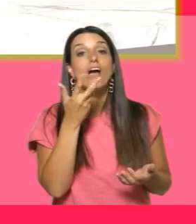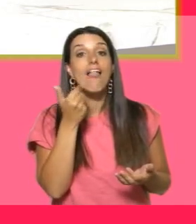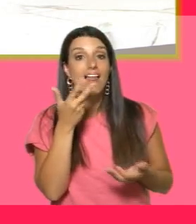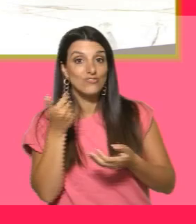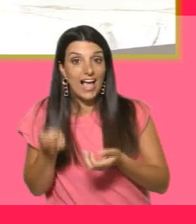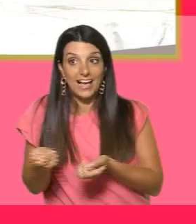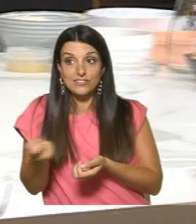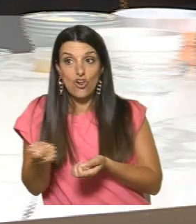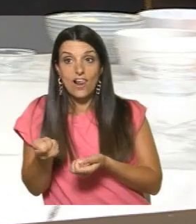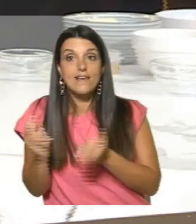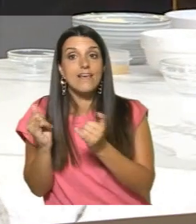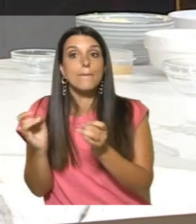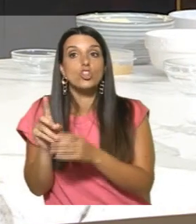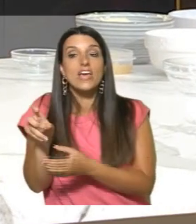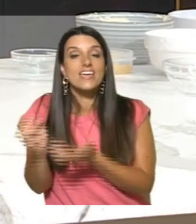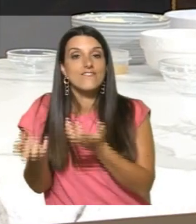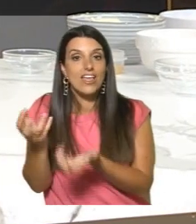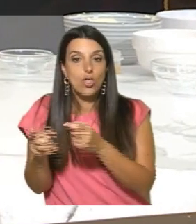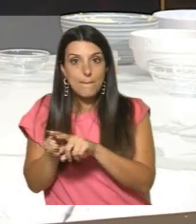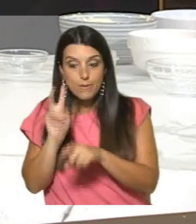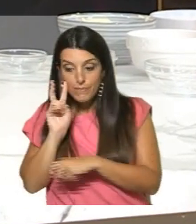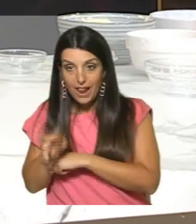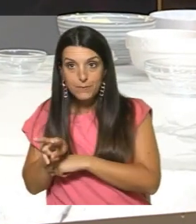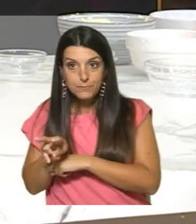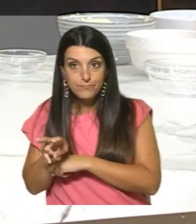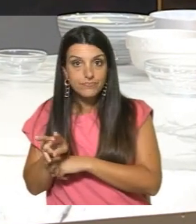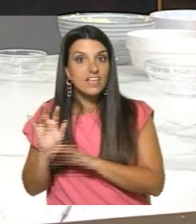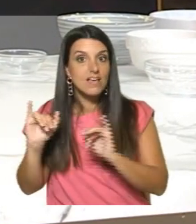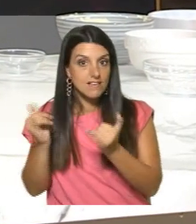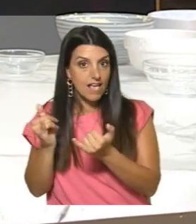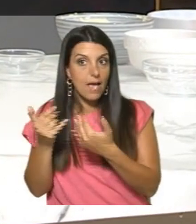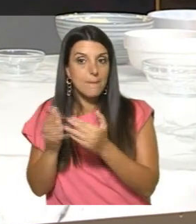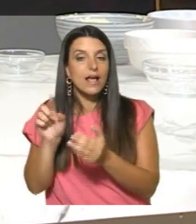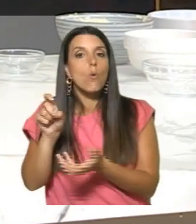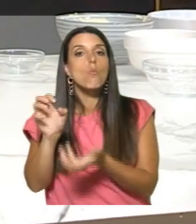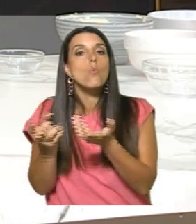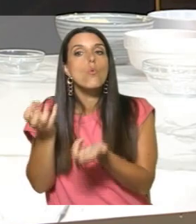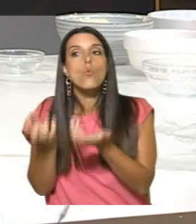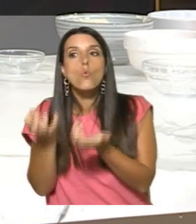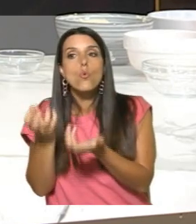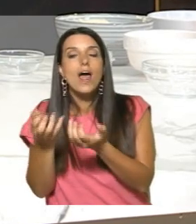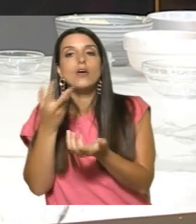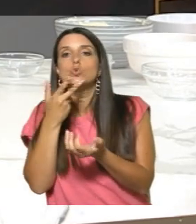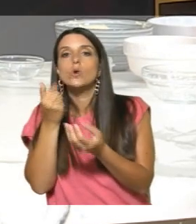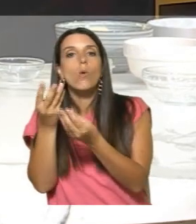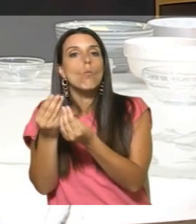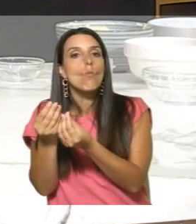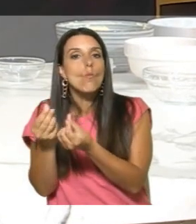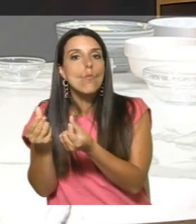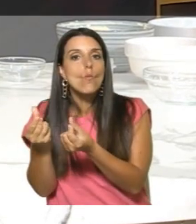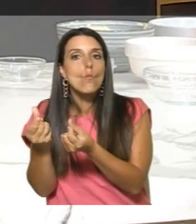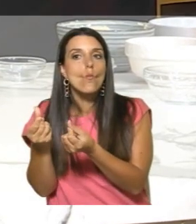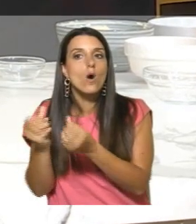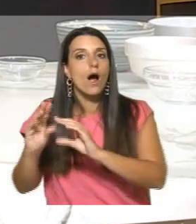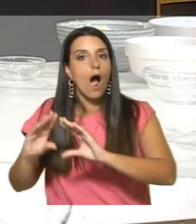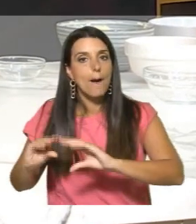partes iguales? Cuando ya está hirviendo así como está ahora, que ya empieza a hacer las burbujitas, ya se disolvió el azúcar, ahí lo sacás del fuego y lo